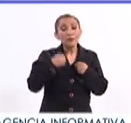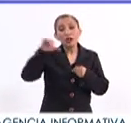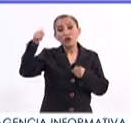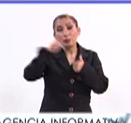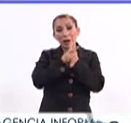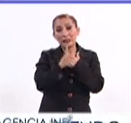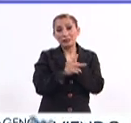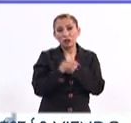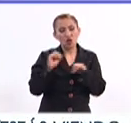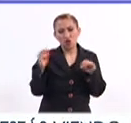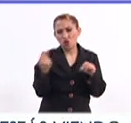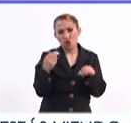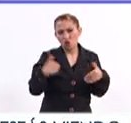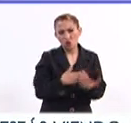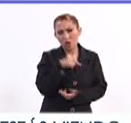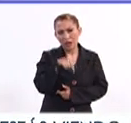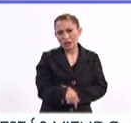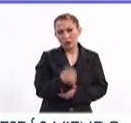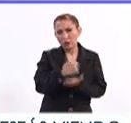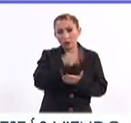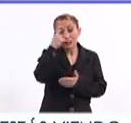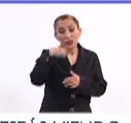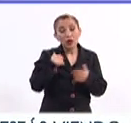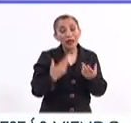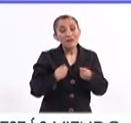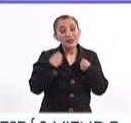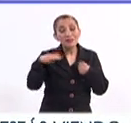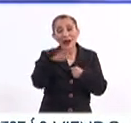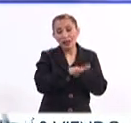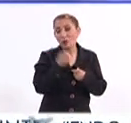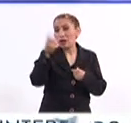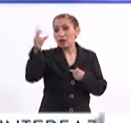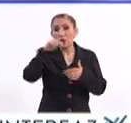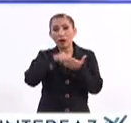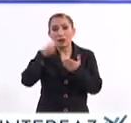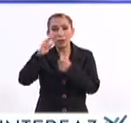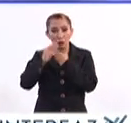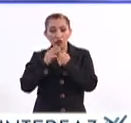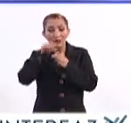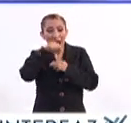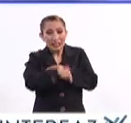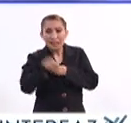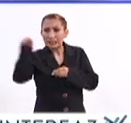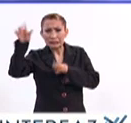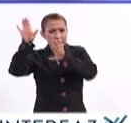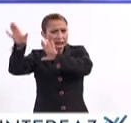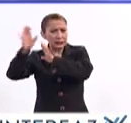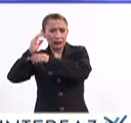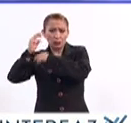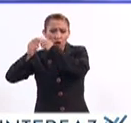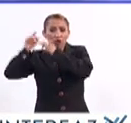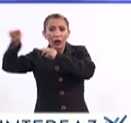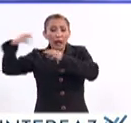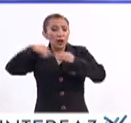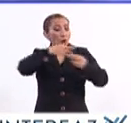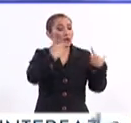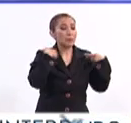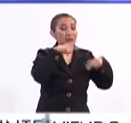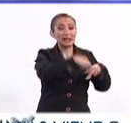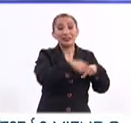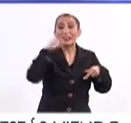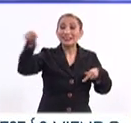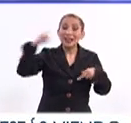encuentre residiendo. No tiene que haber nacido forzosamente en la Ciudad de México y puede estar en cualquier parte del mundo. ¿Y ahí se va a quedar? Y ahí se va a quedar, Okay. Y la va a ser una